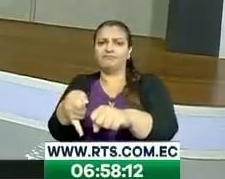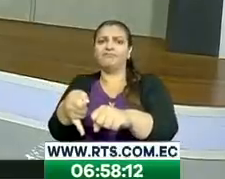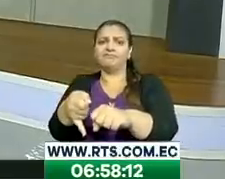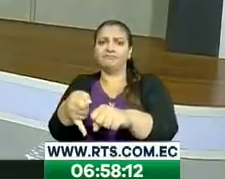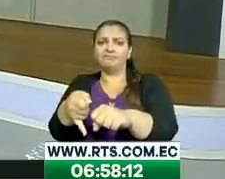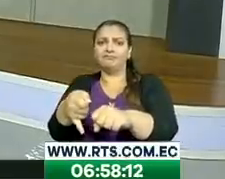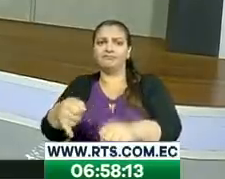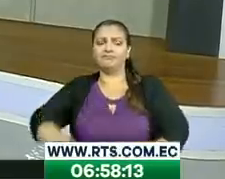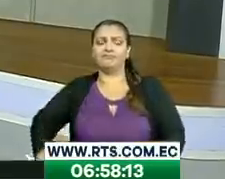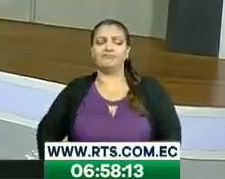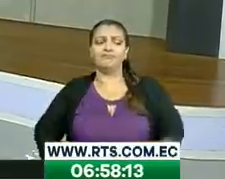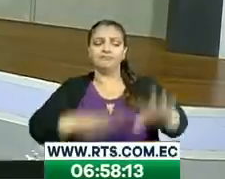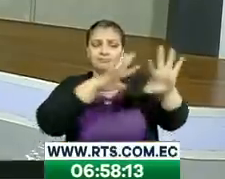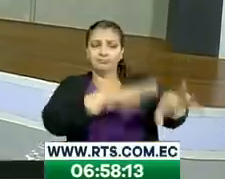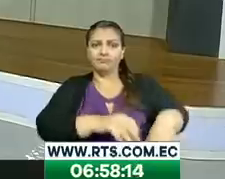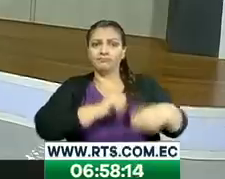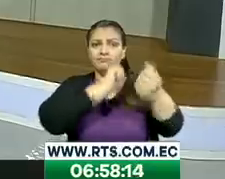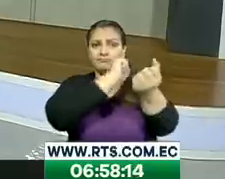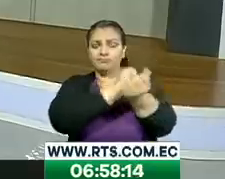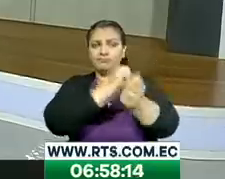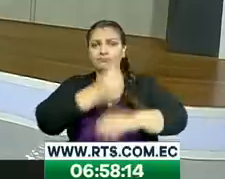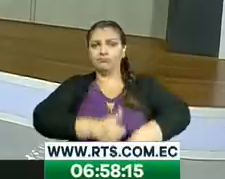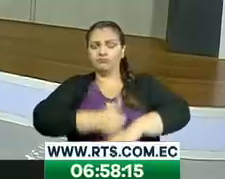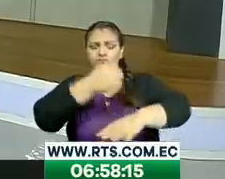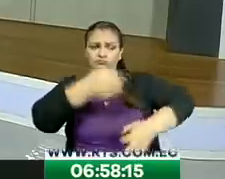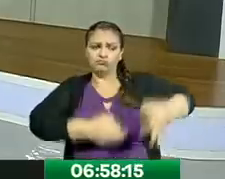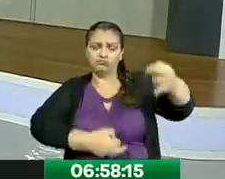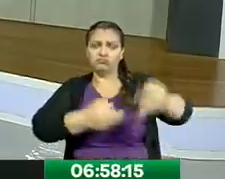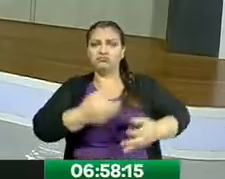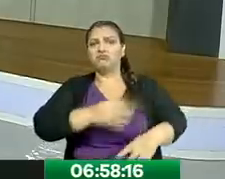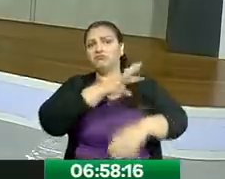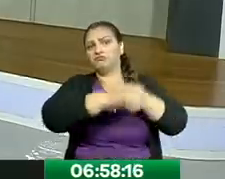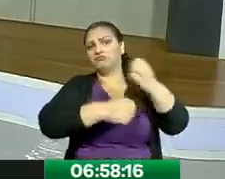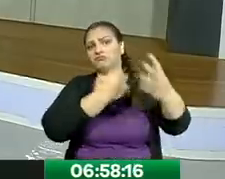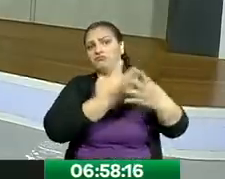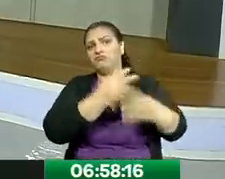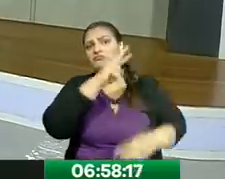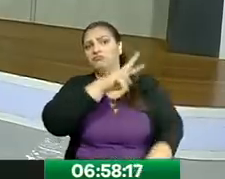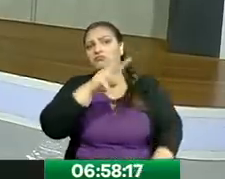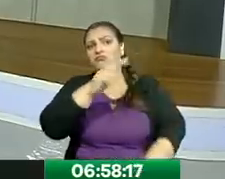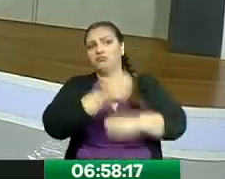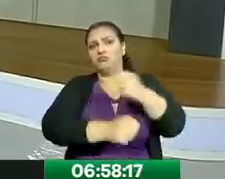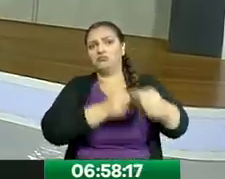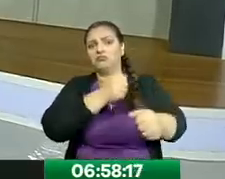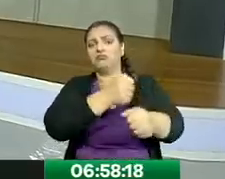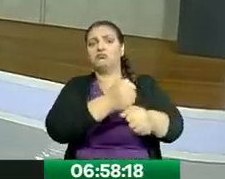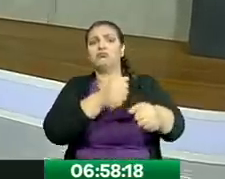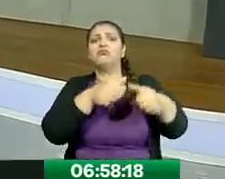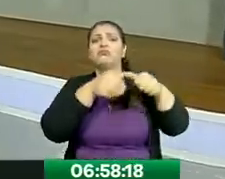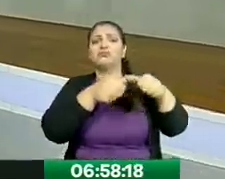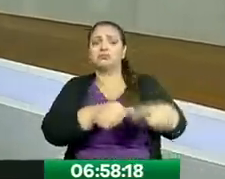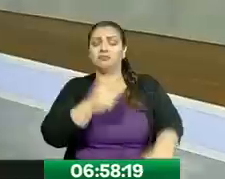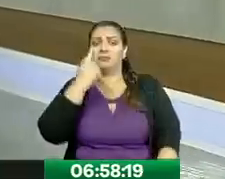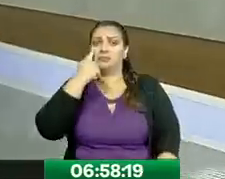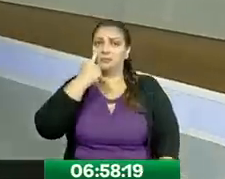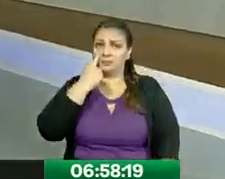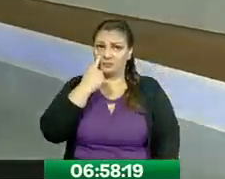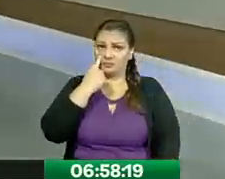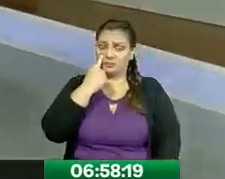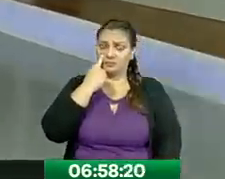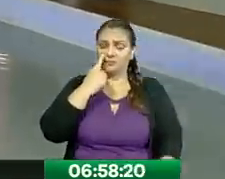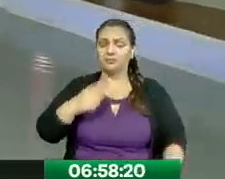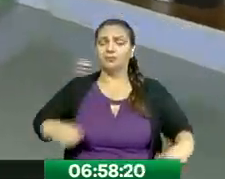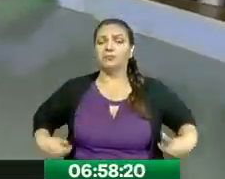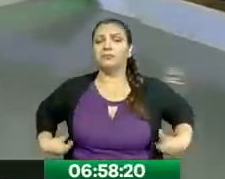podría enfrentar la pena máxima de 22 años mañana y así vamos a arrancar